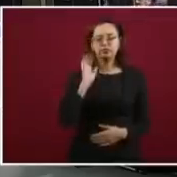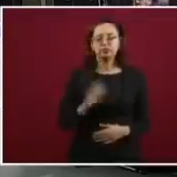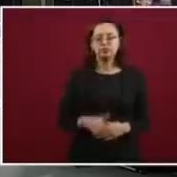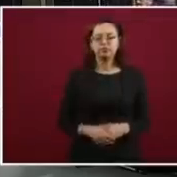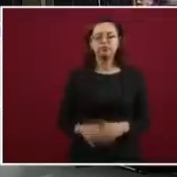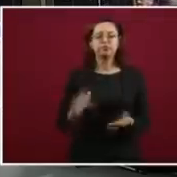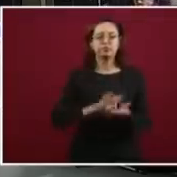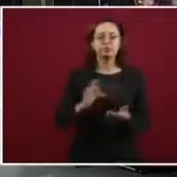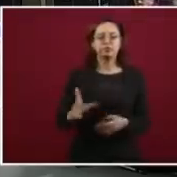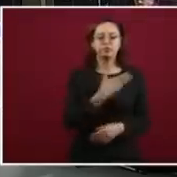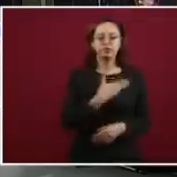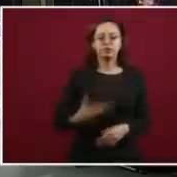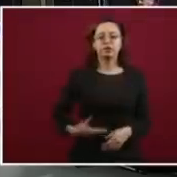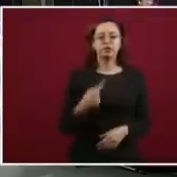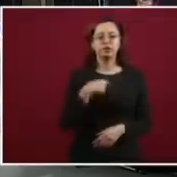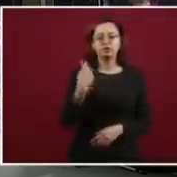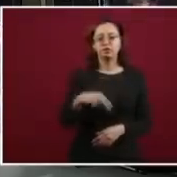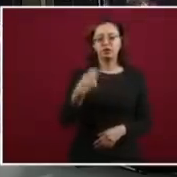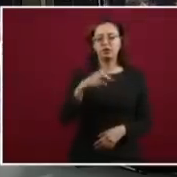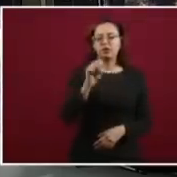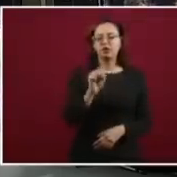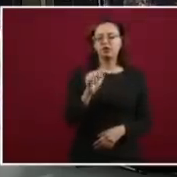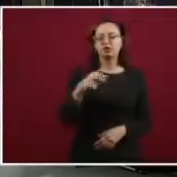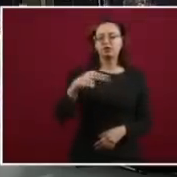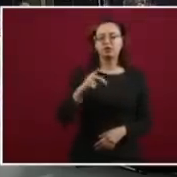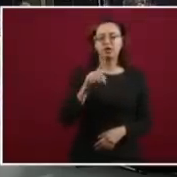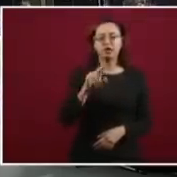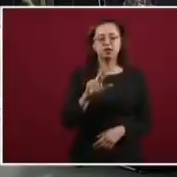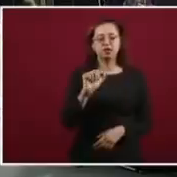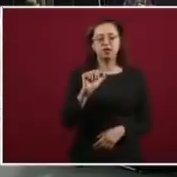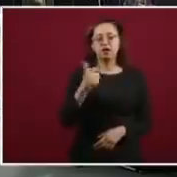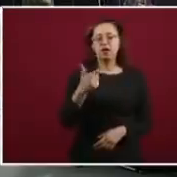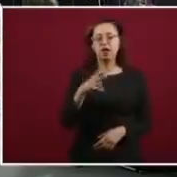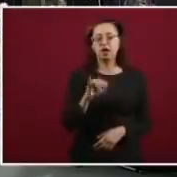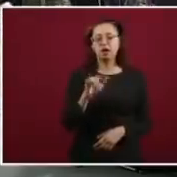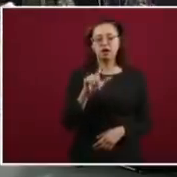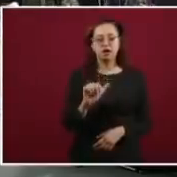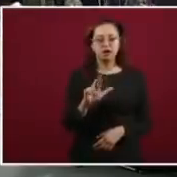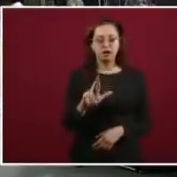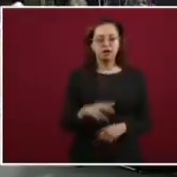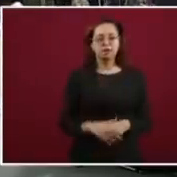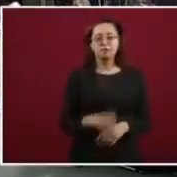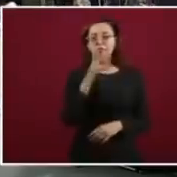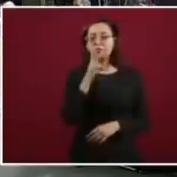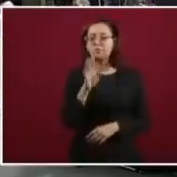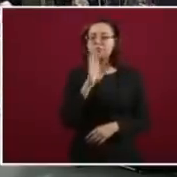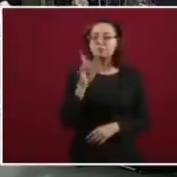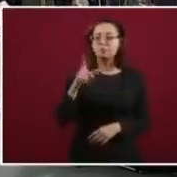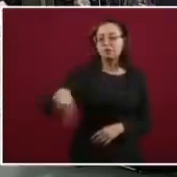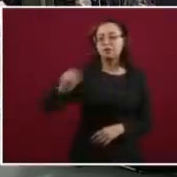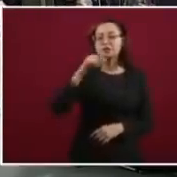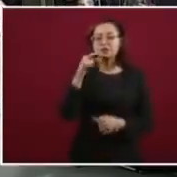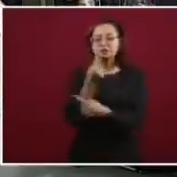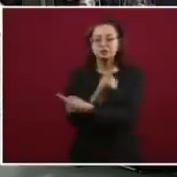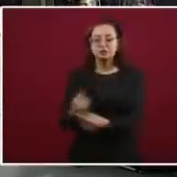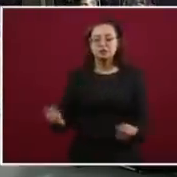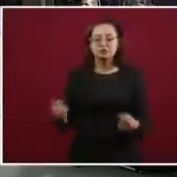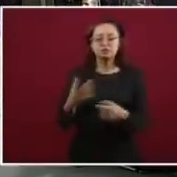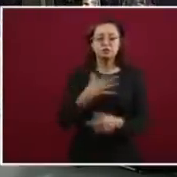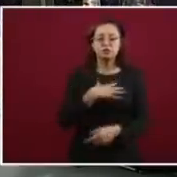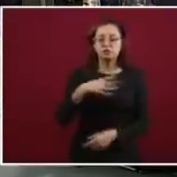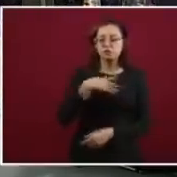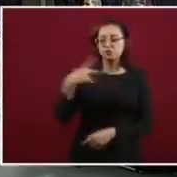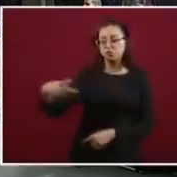pero sin presente es tan tranquila de grupo larsa comunicaciones padres de niños de con cáncer se manifestaron ayer en el senado de la república